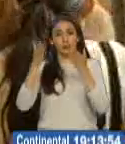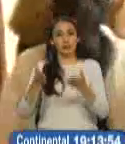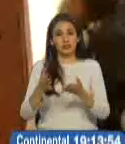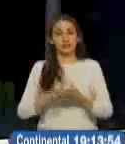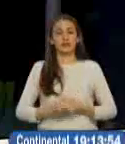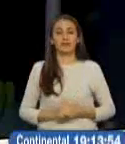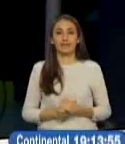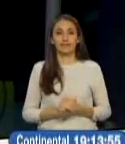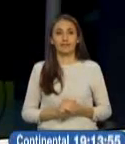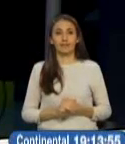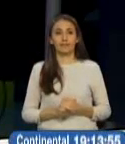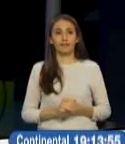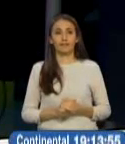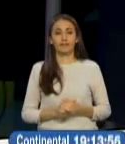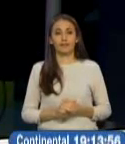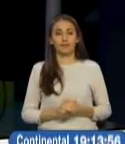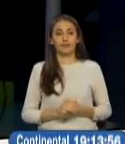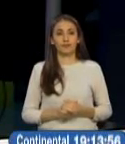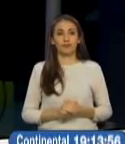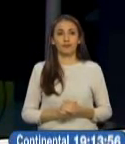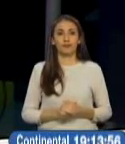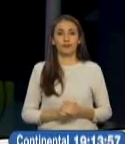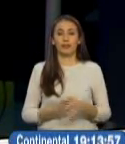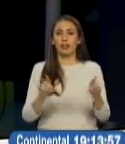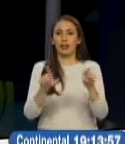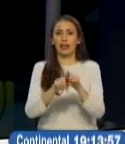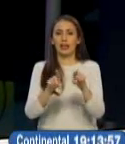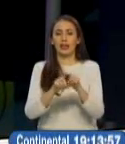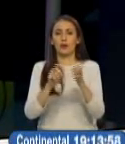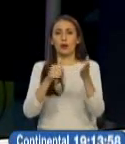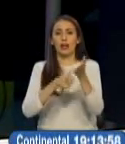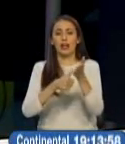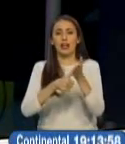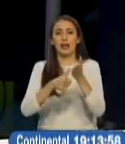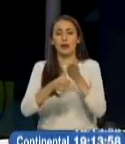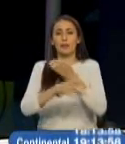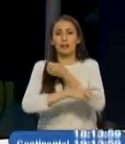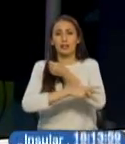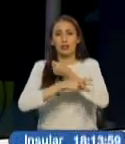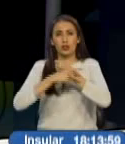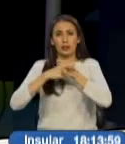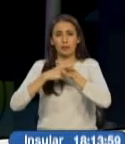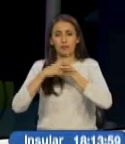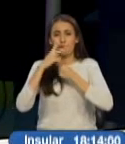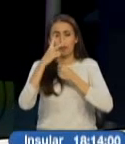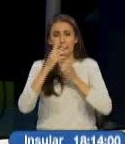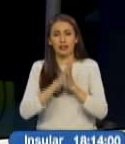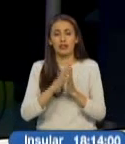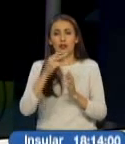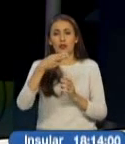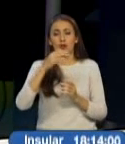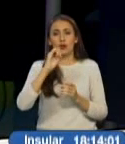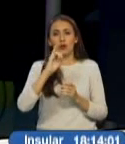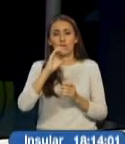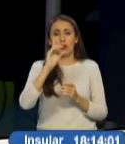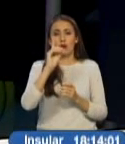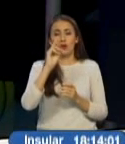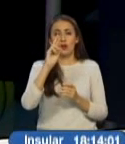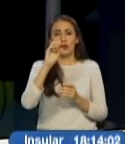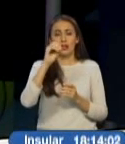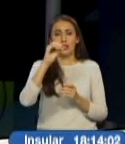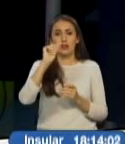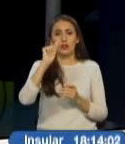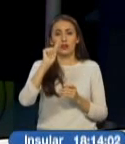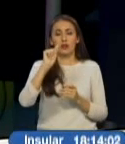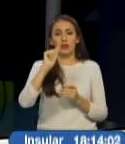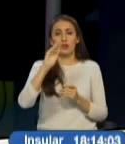TV. Y a la par, el ministro de Hidrocarburos, Carlos Pérez García, fue parte de la reunión de la Organización de Países